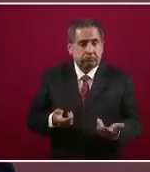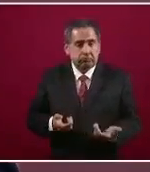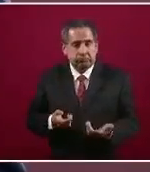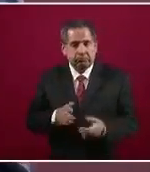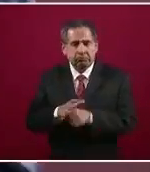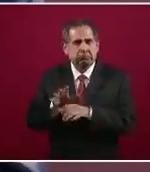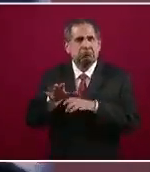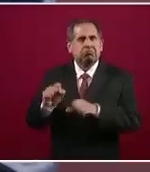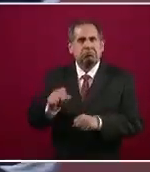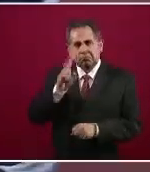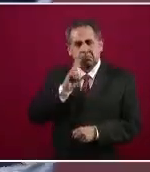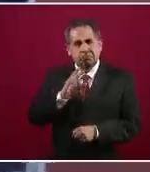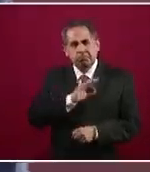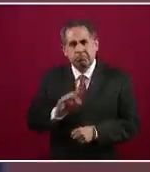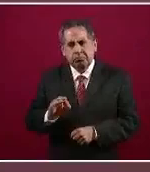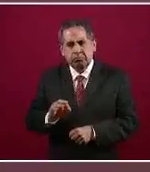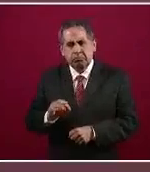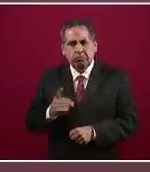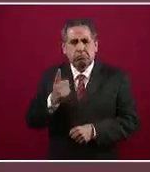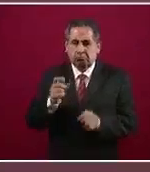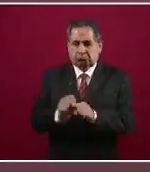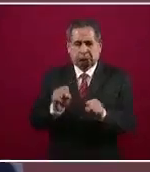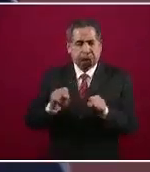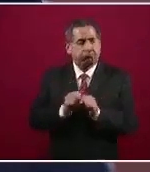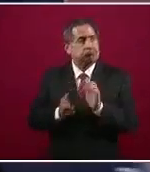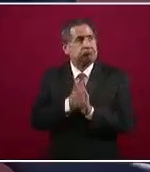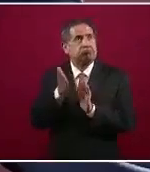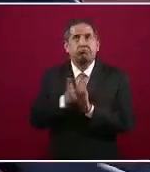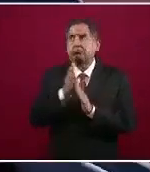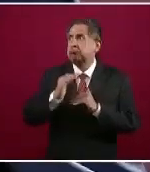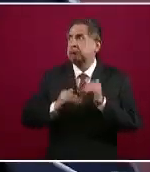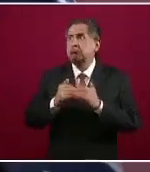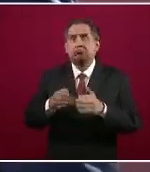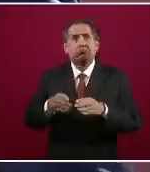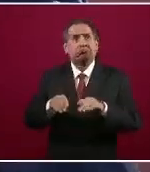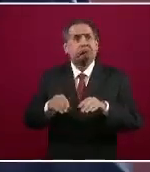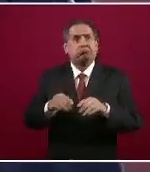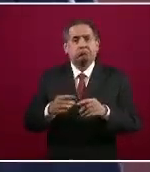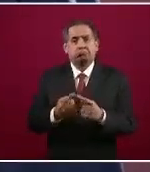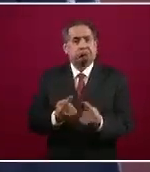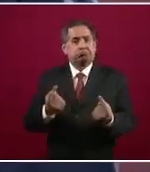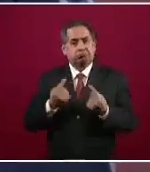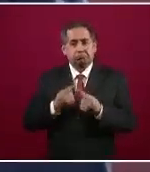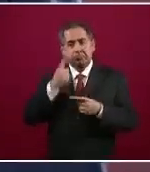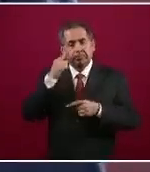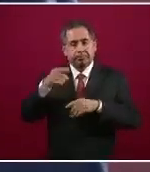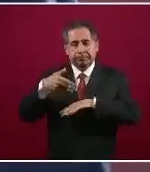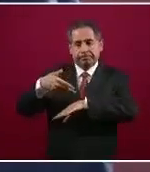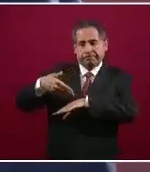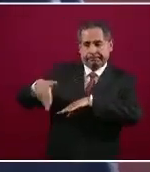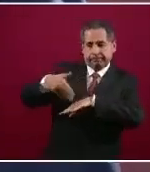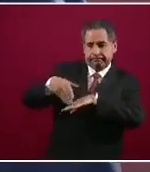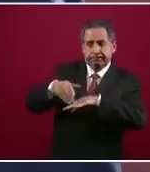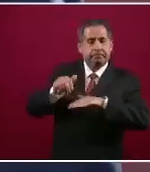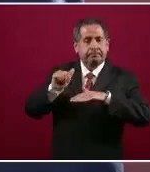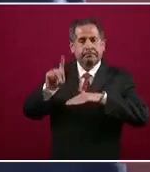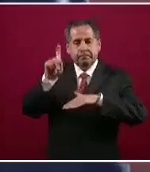alcanzaría hasta para hacer un aula y para impermeabilizar,